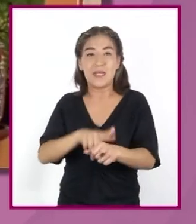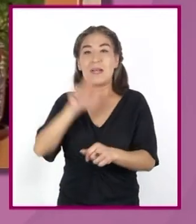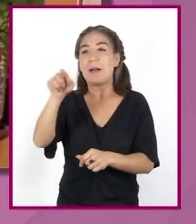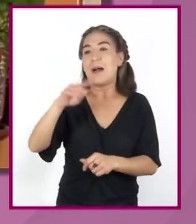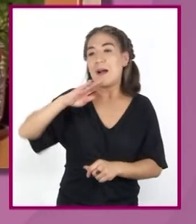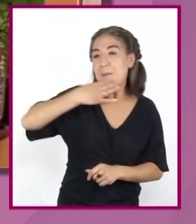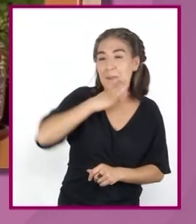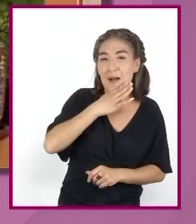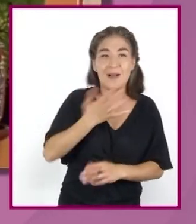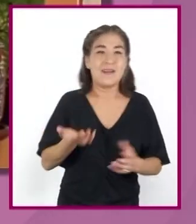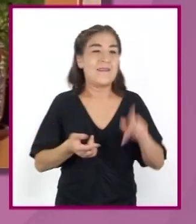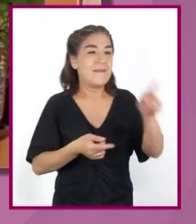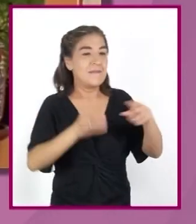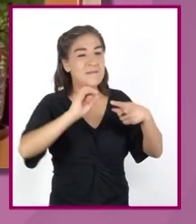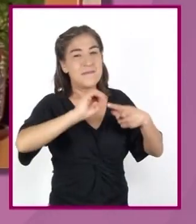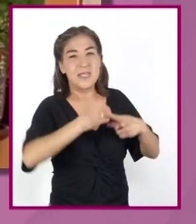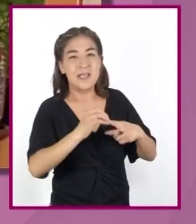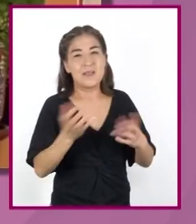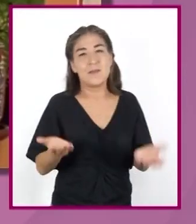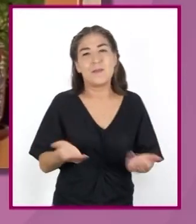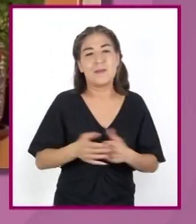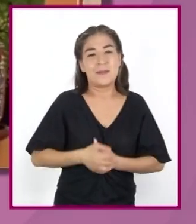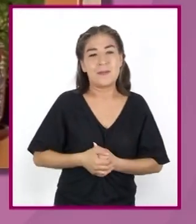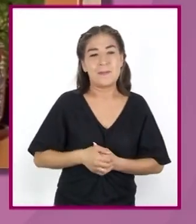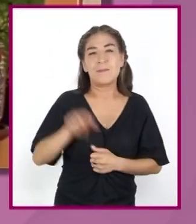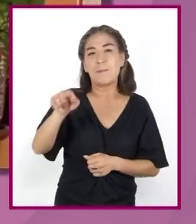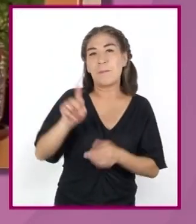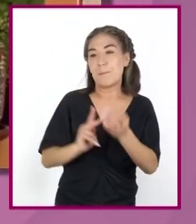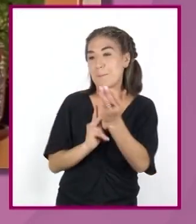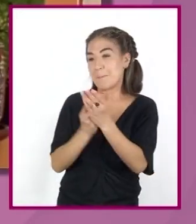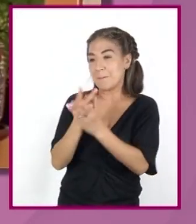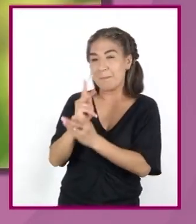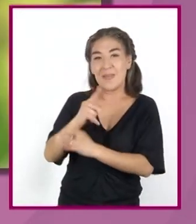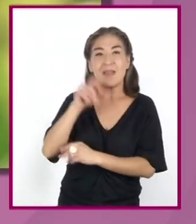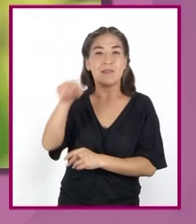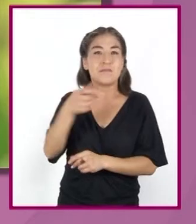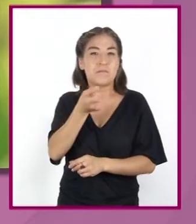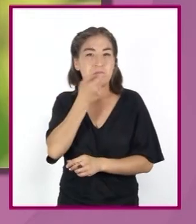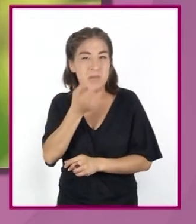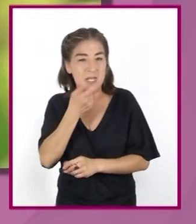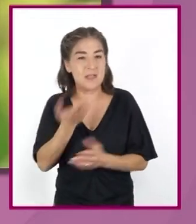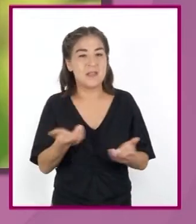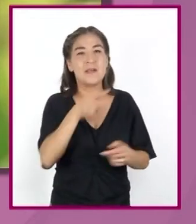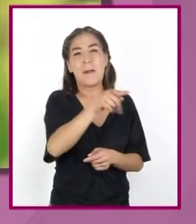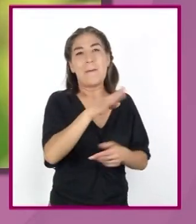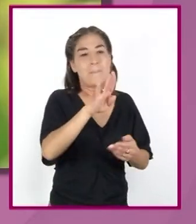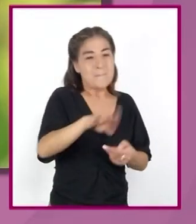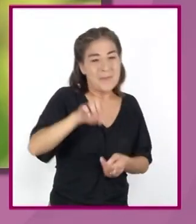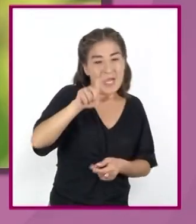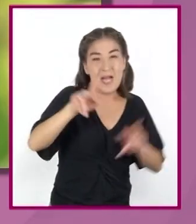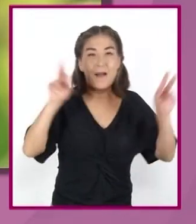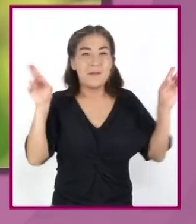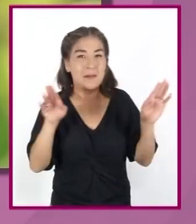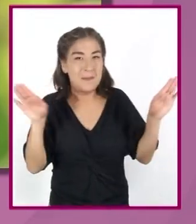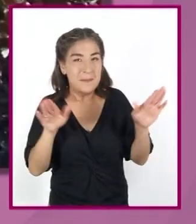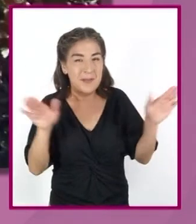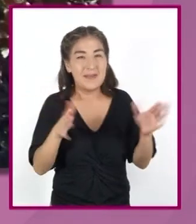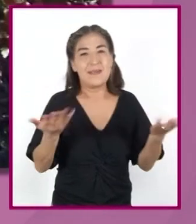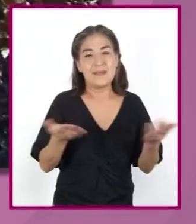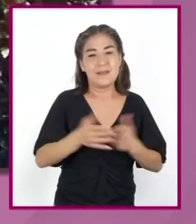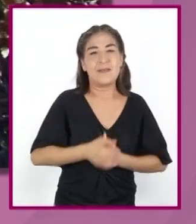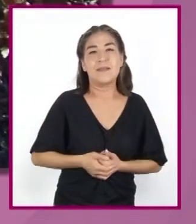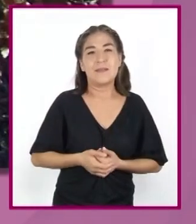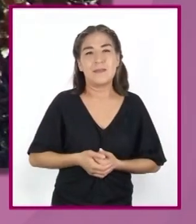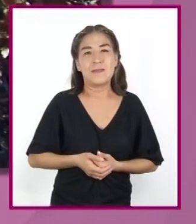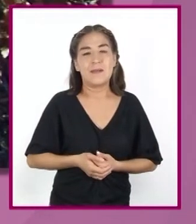maíz, o que si el frijol, o que si las plantas medicinales, o los polinizadores, etcétera,